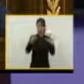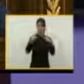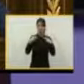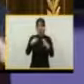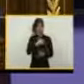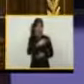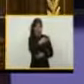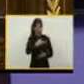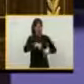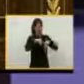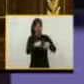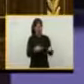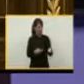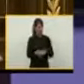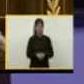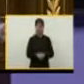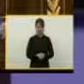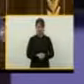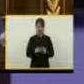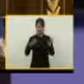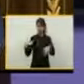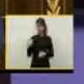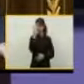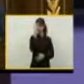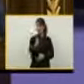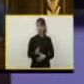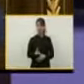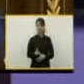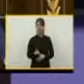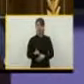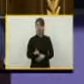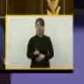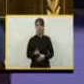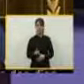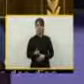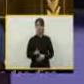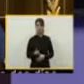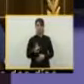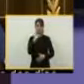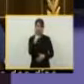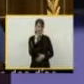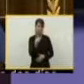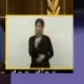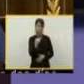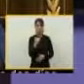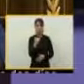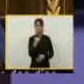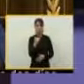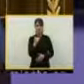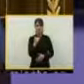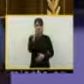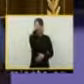a actuar. Que deseso eu? Que me gustaría que pasara a mí? Que esta xogada que